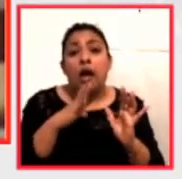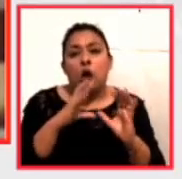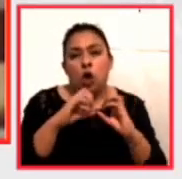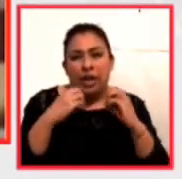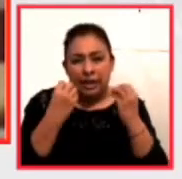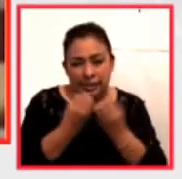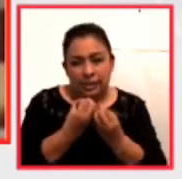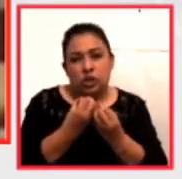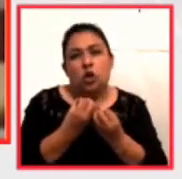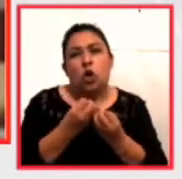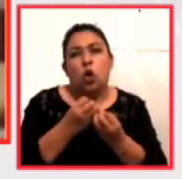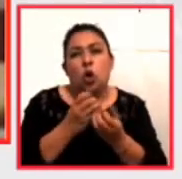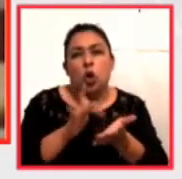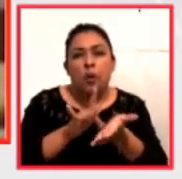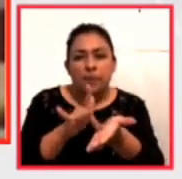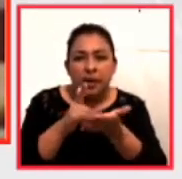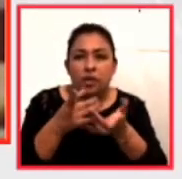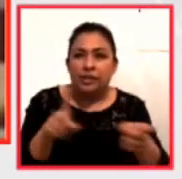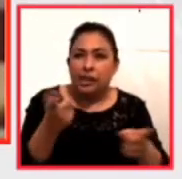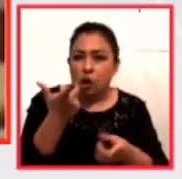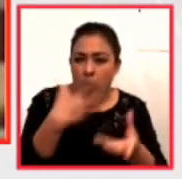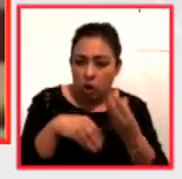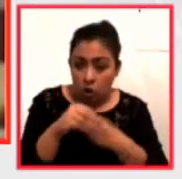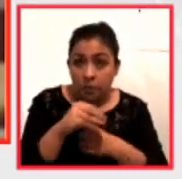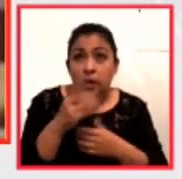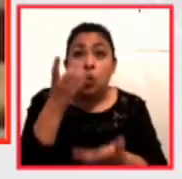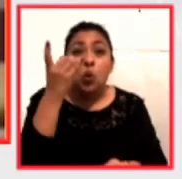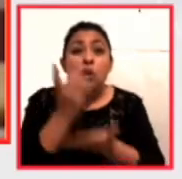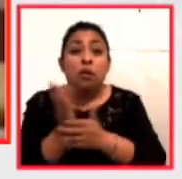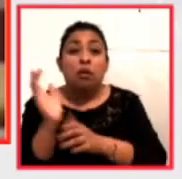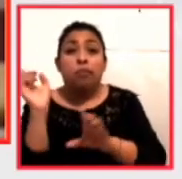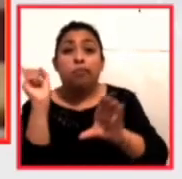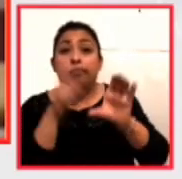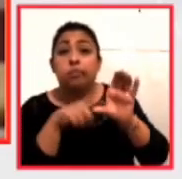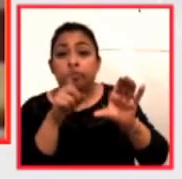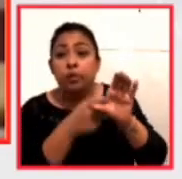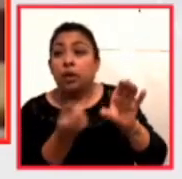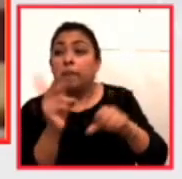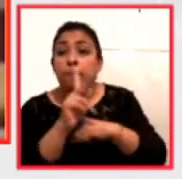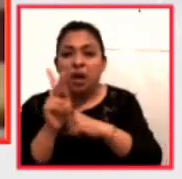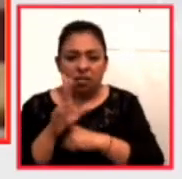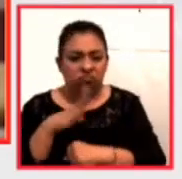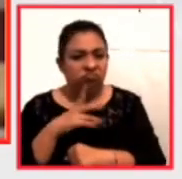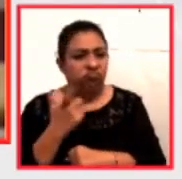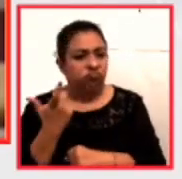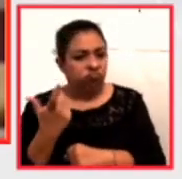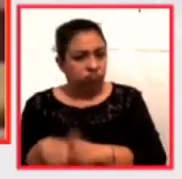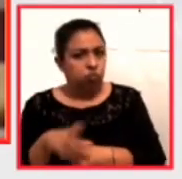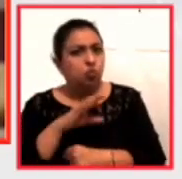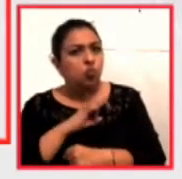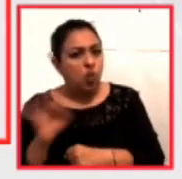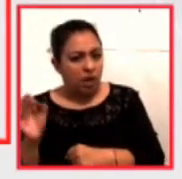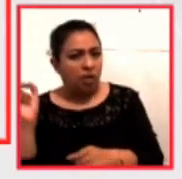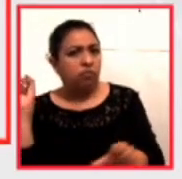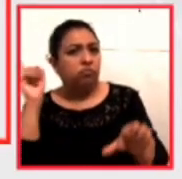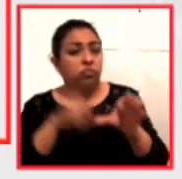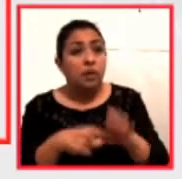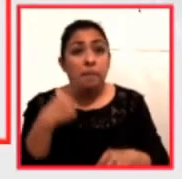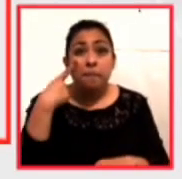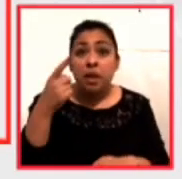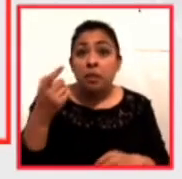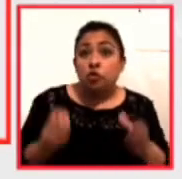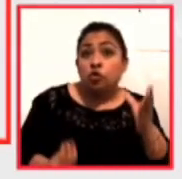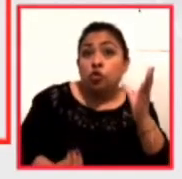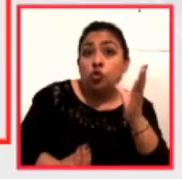Cooperación y Desarrollo Económico, donde solamente entran aquellos estados que tienen una capacidad económica relevante, aparecen economías